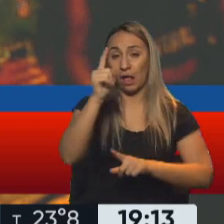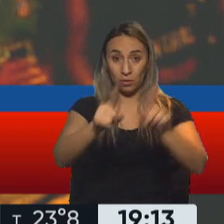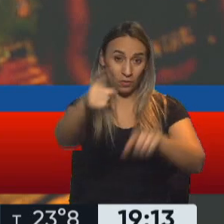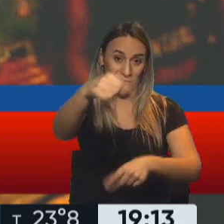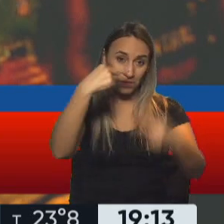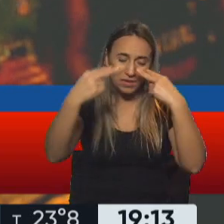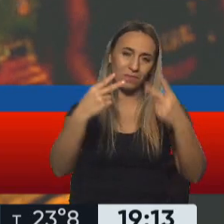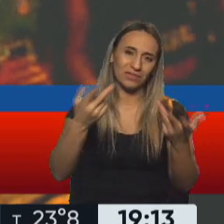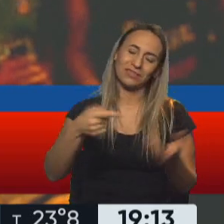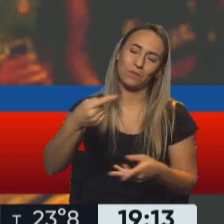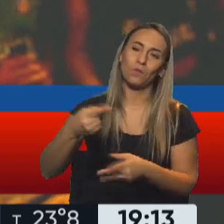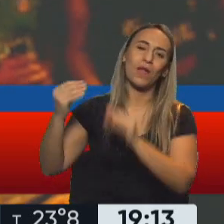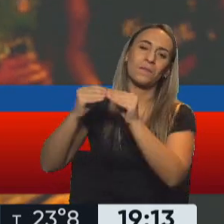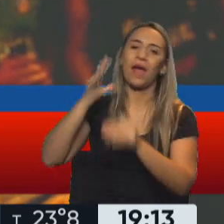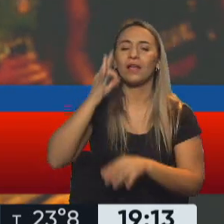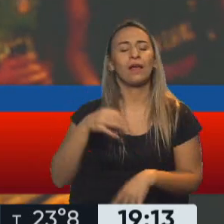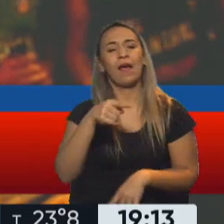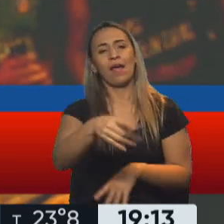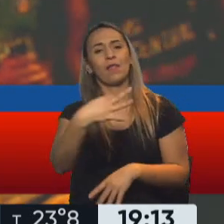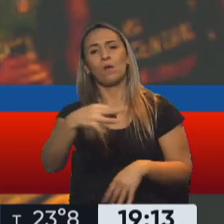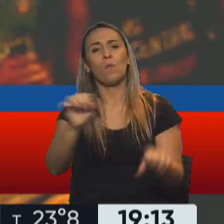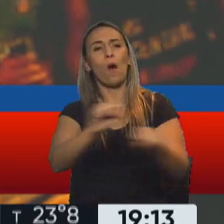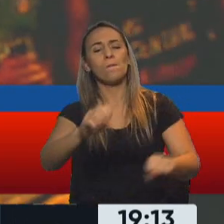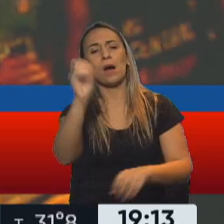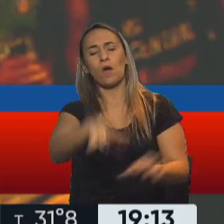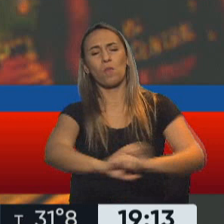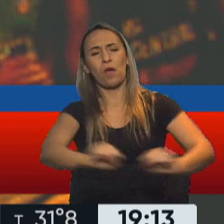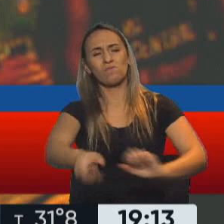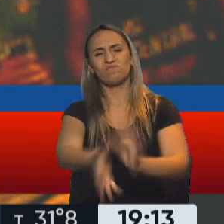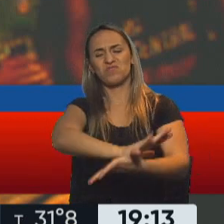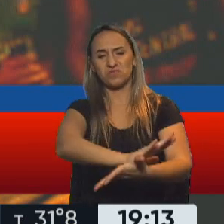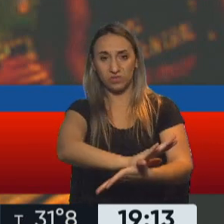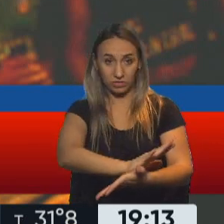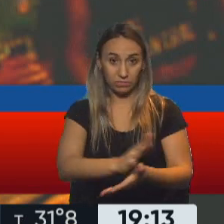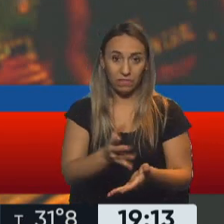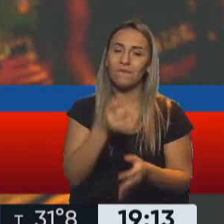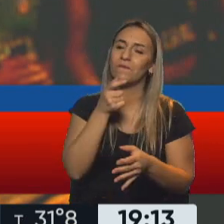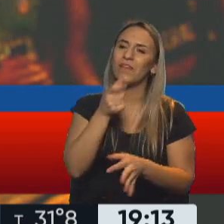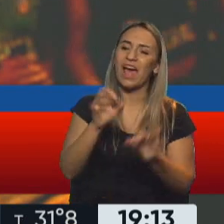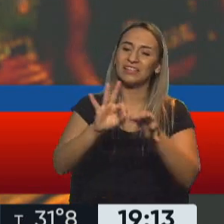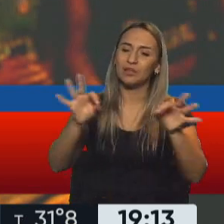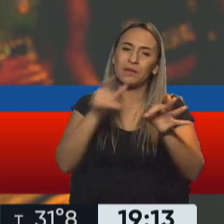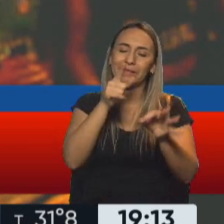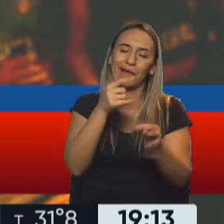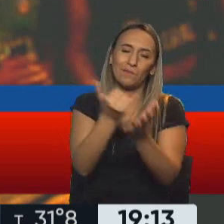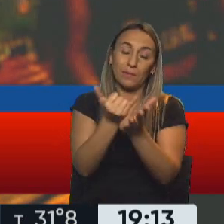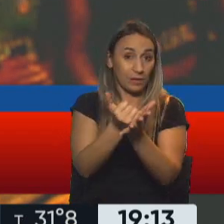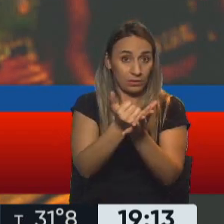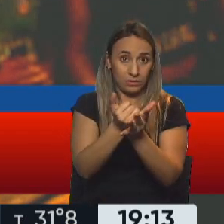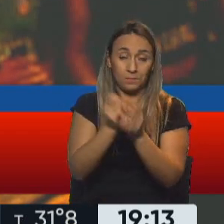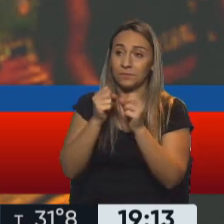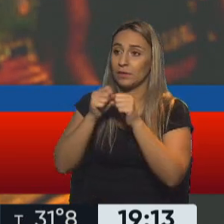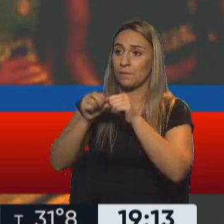mirando nunca escuchó a un amigo decir, no, acá hay que tirar una bomba. Esas pequeñas frases que parecen inofensivas se propagan conjugándose